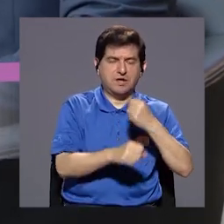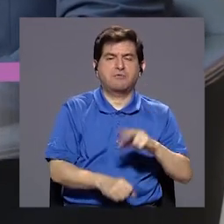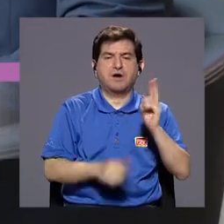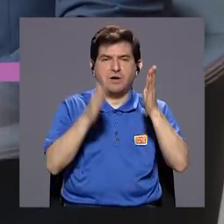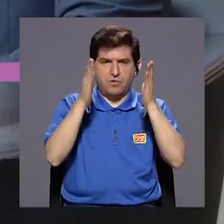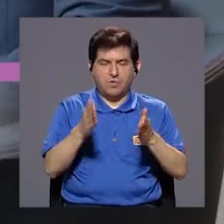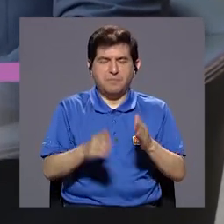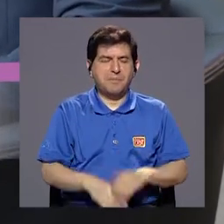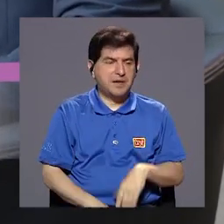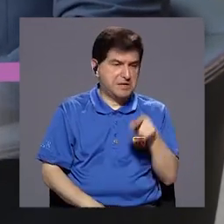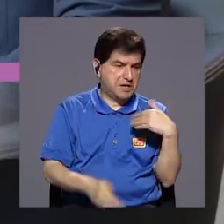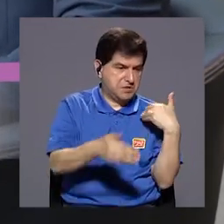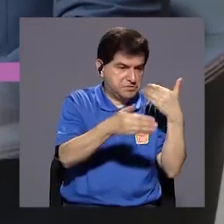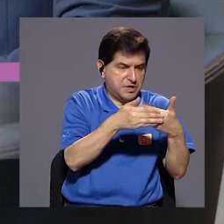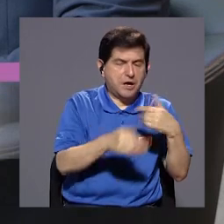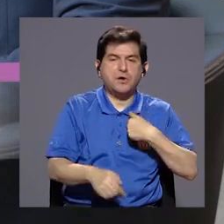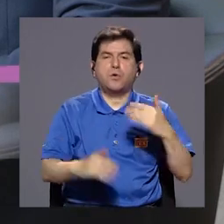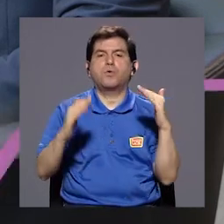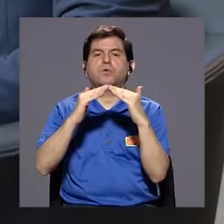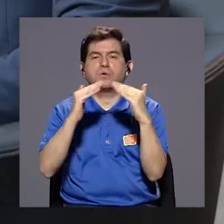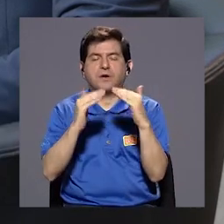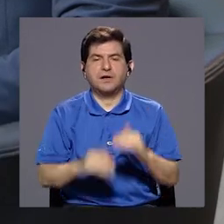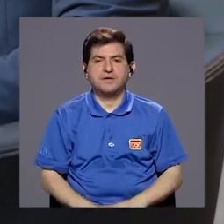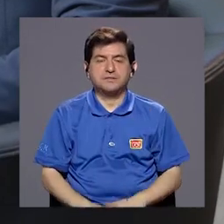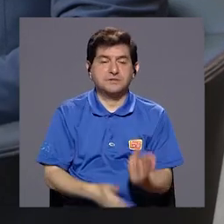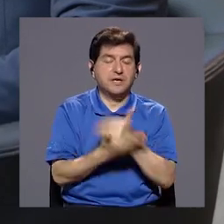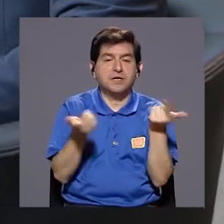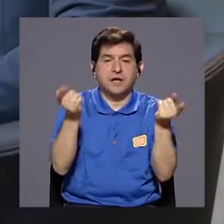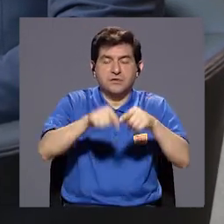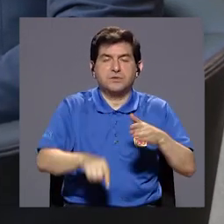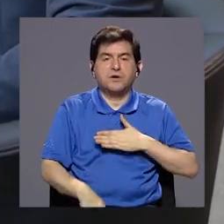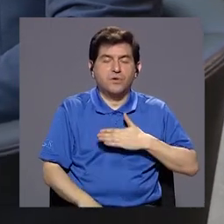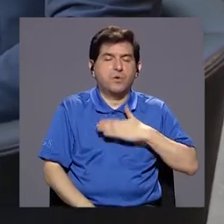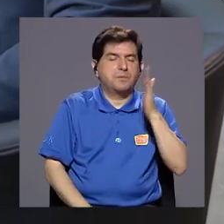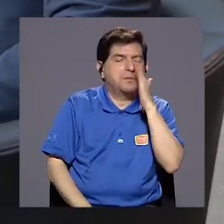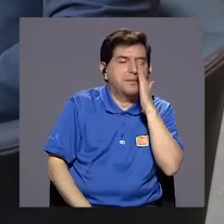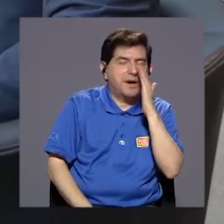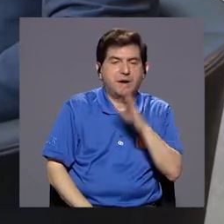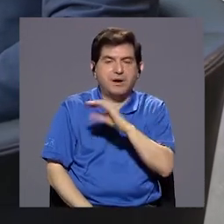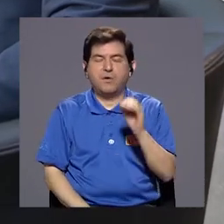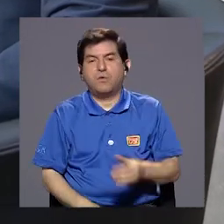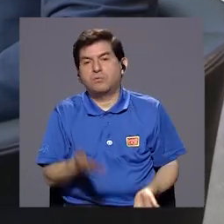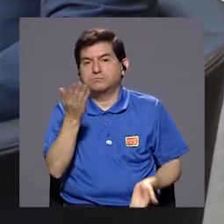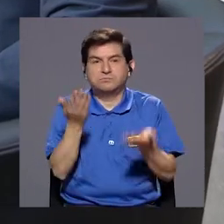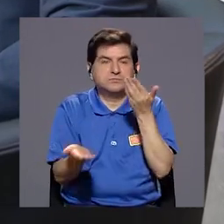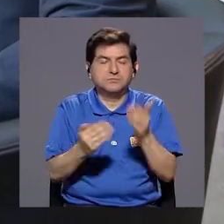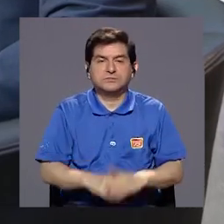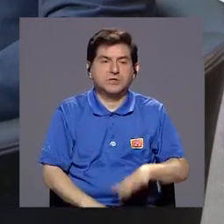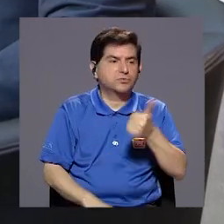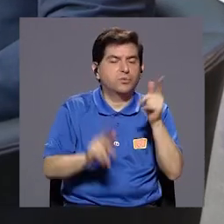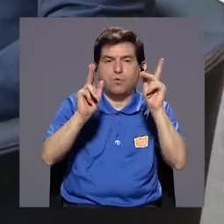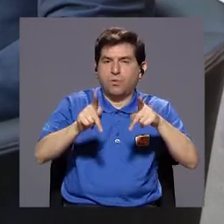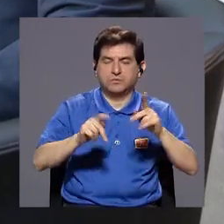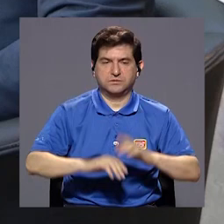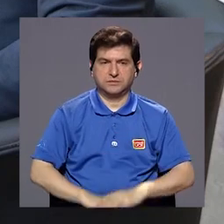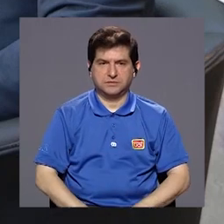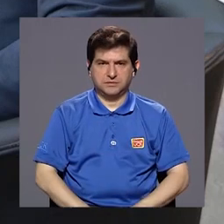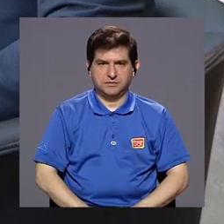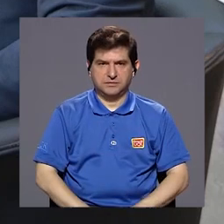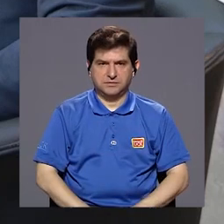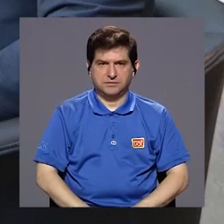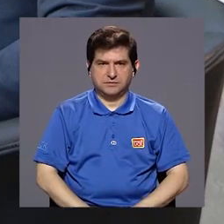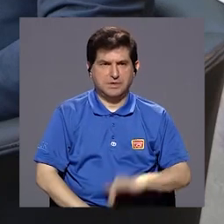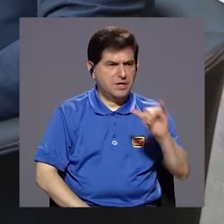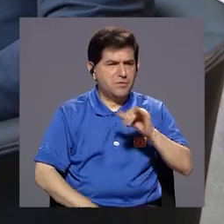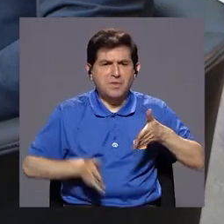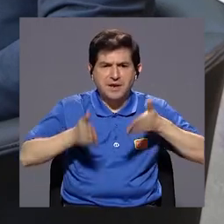mi compañero de la par, que estoy en la casa y algo pasó con, no sé, con mi mamá o con algún, ¿verdad?